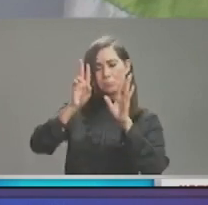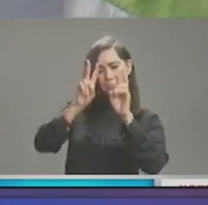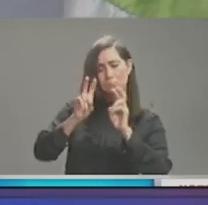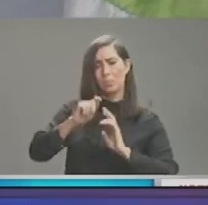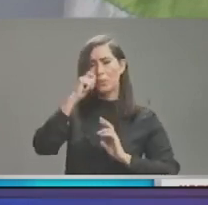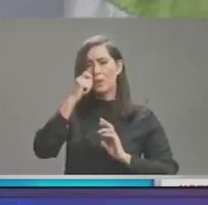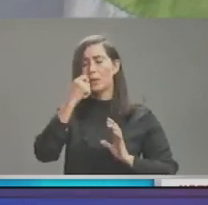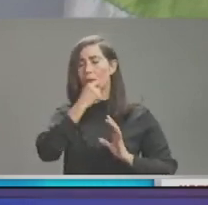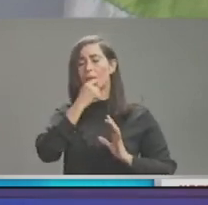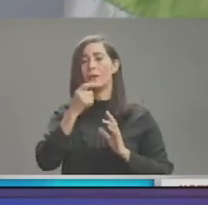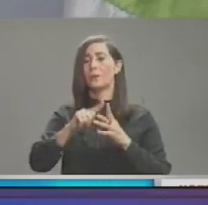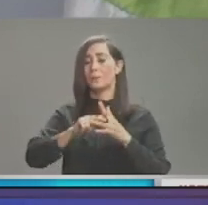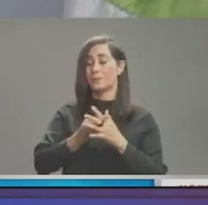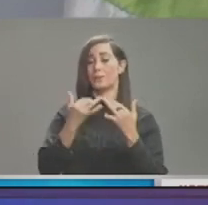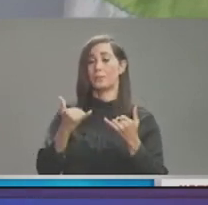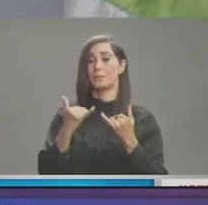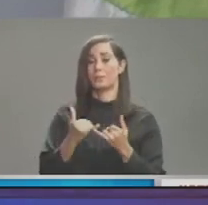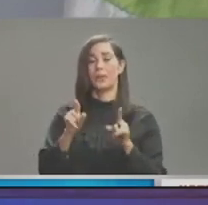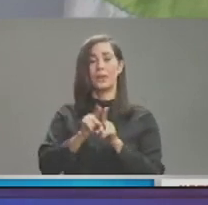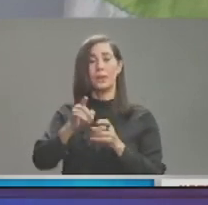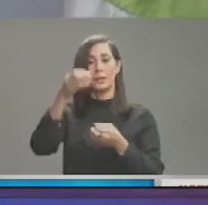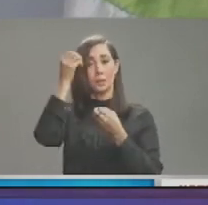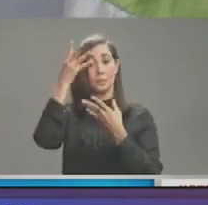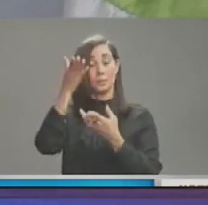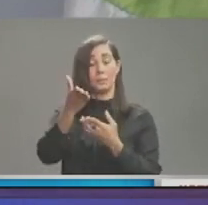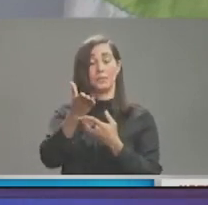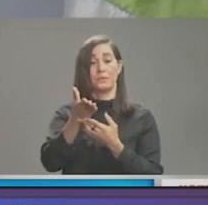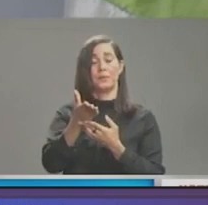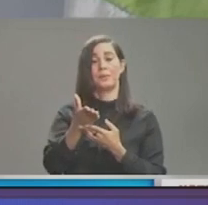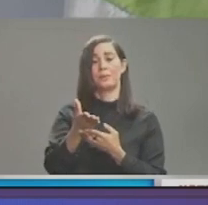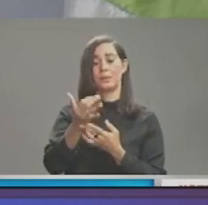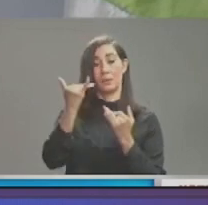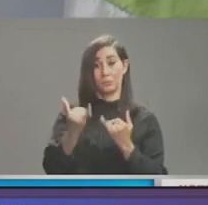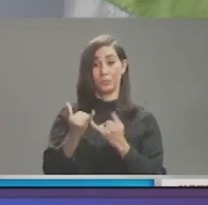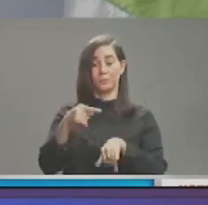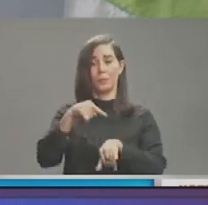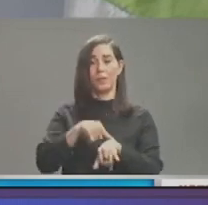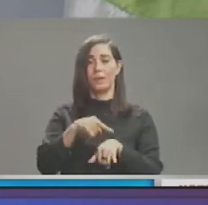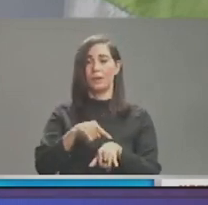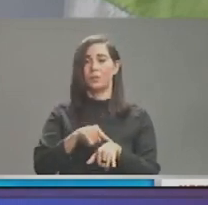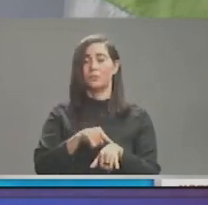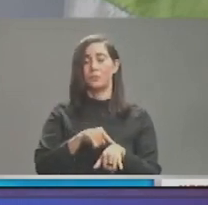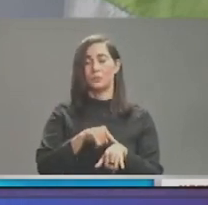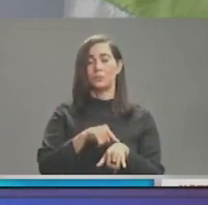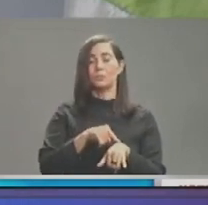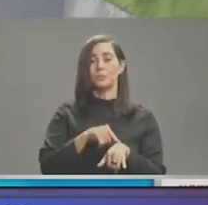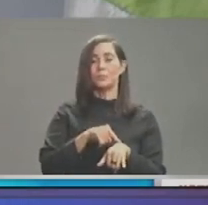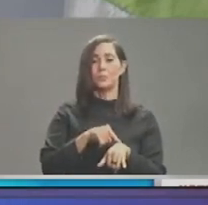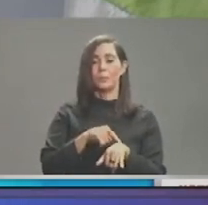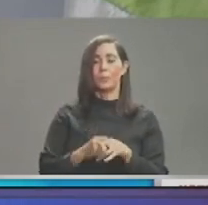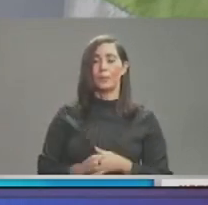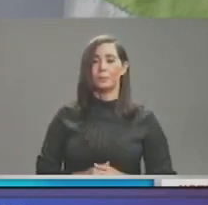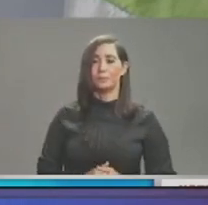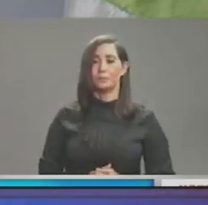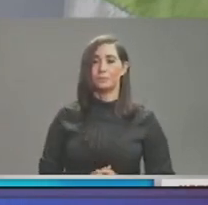arreciamiento contra las medidas de aislamiento social, pues este decía que de seguir así, la pandemia se